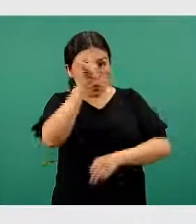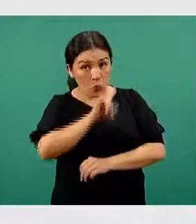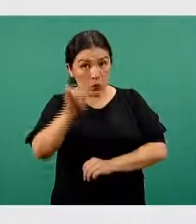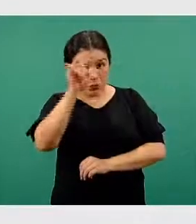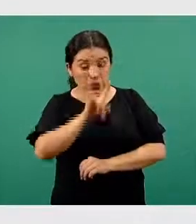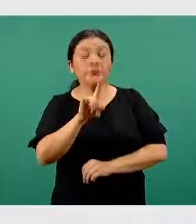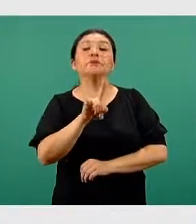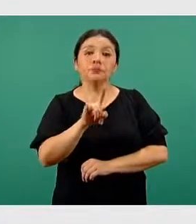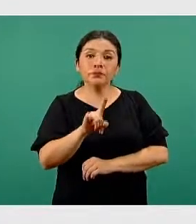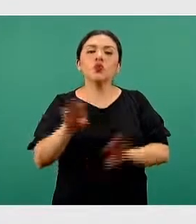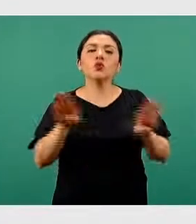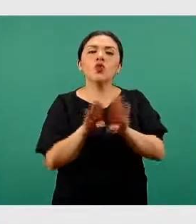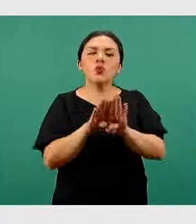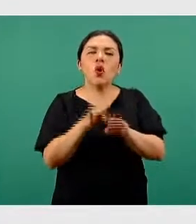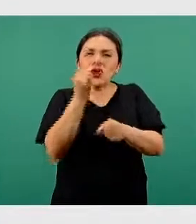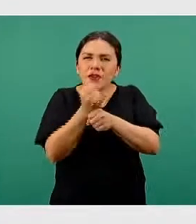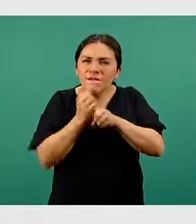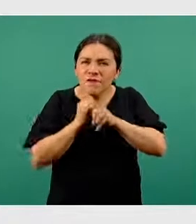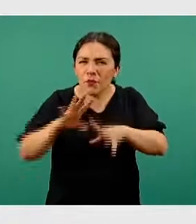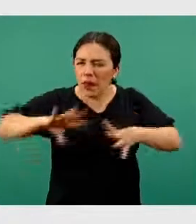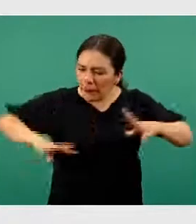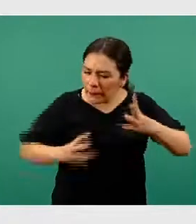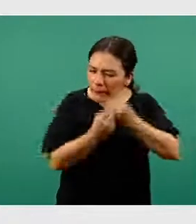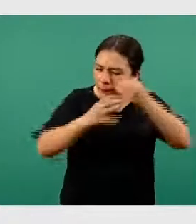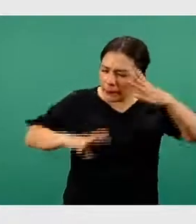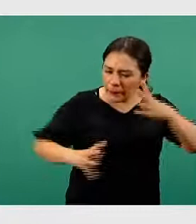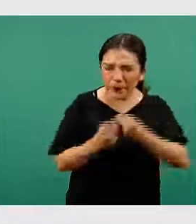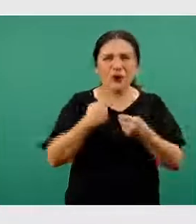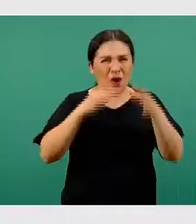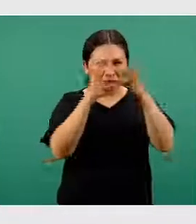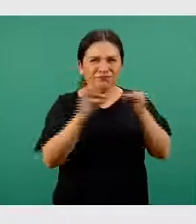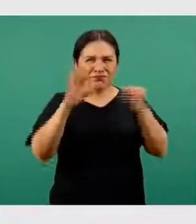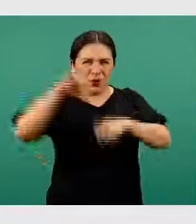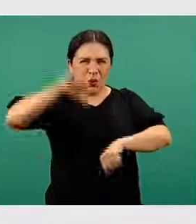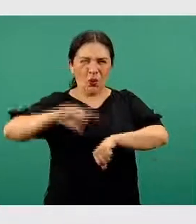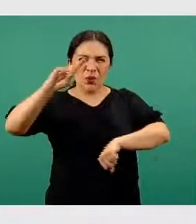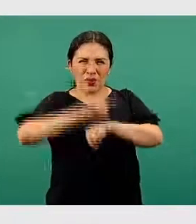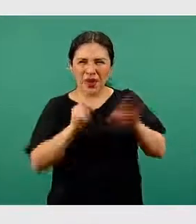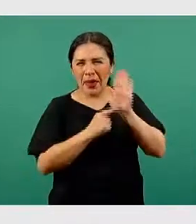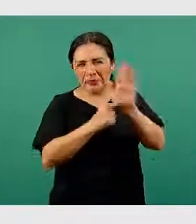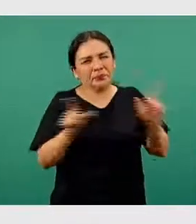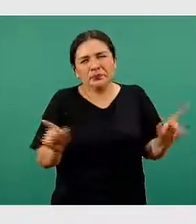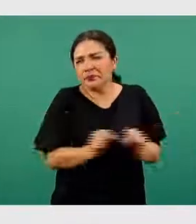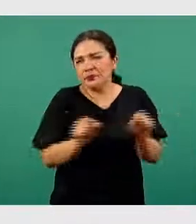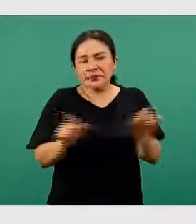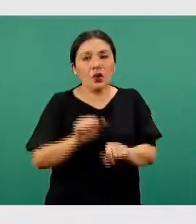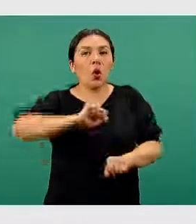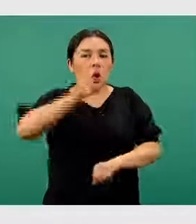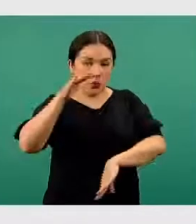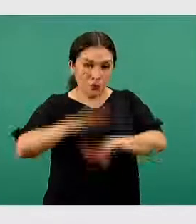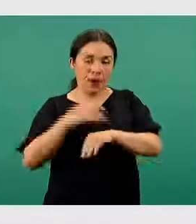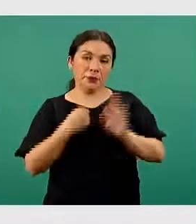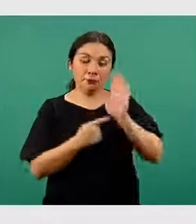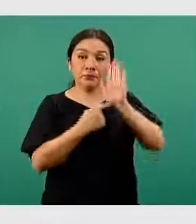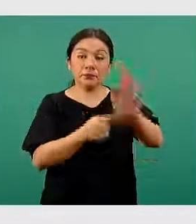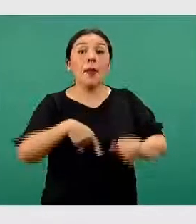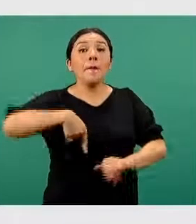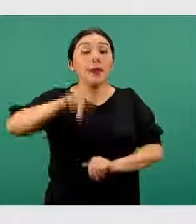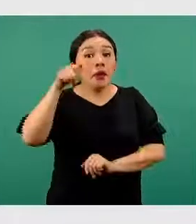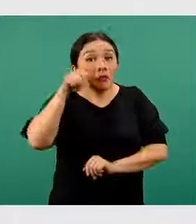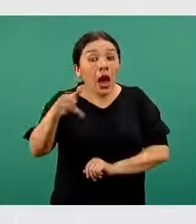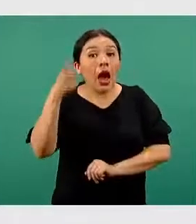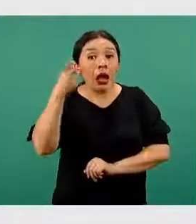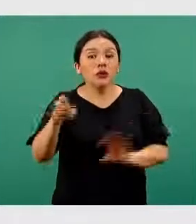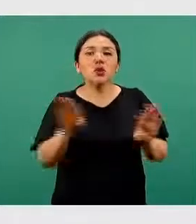combinación de los datos epidemiológicos que he resumido y de algunos otros que voy a presentar, pero en sí,